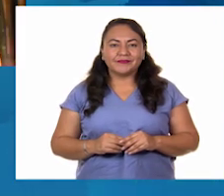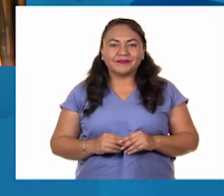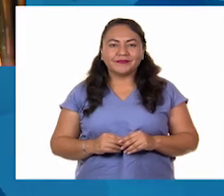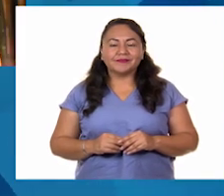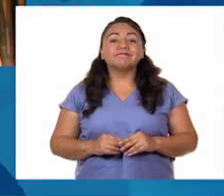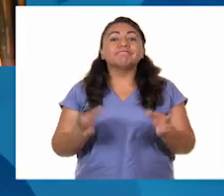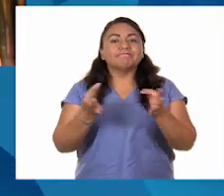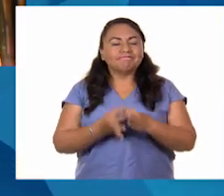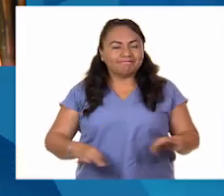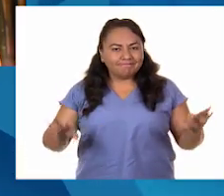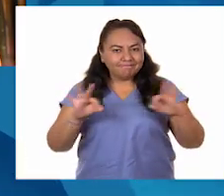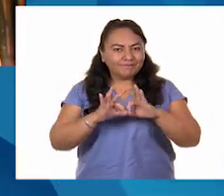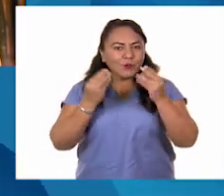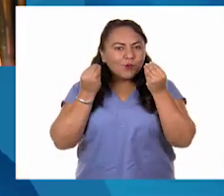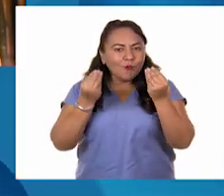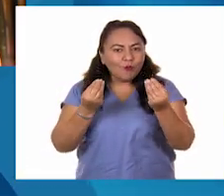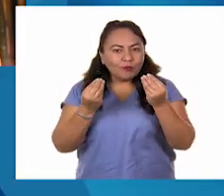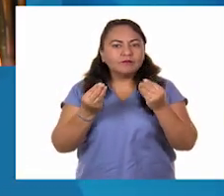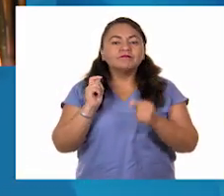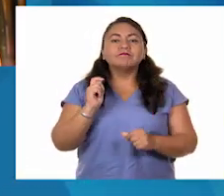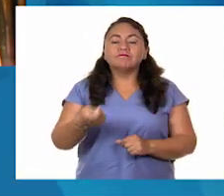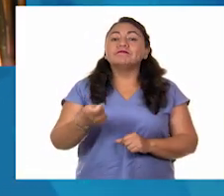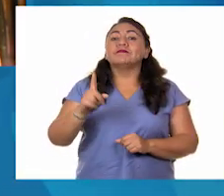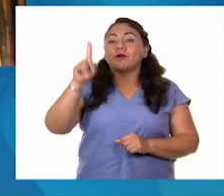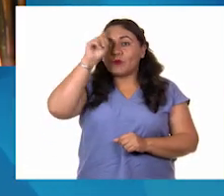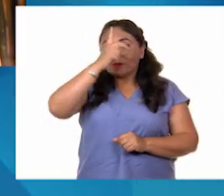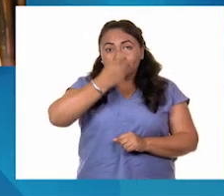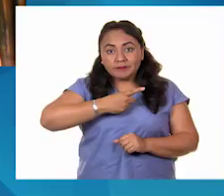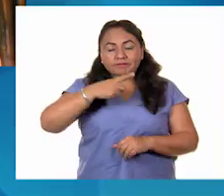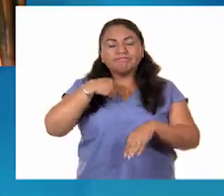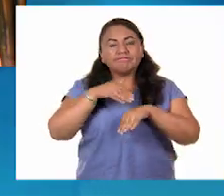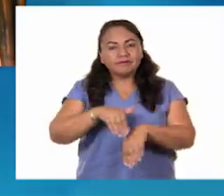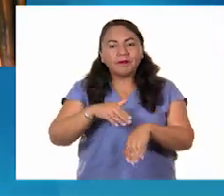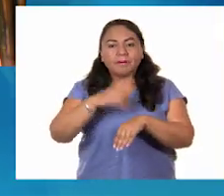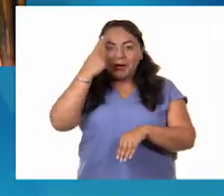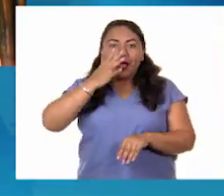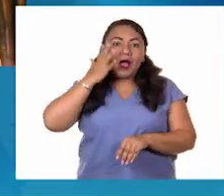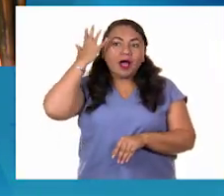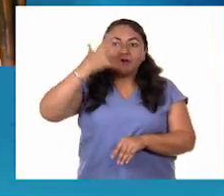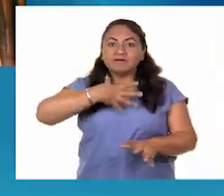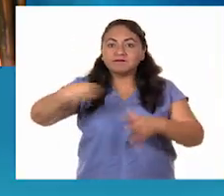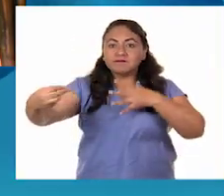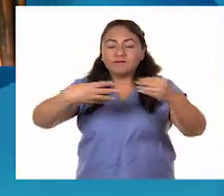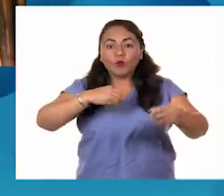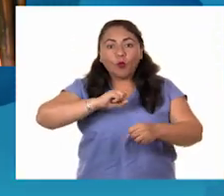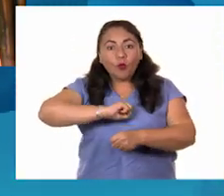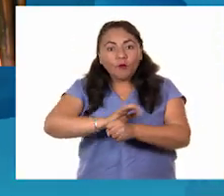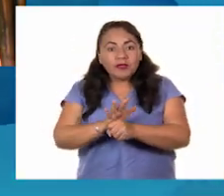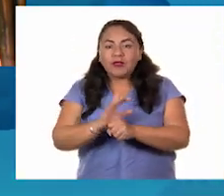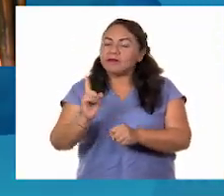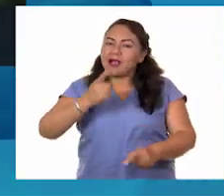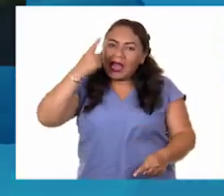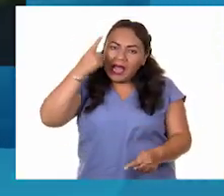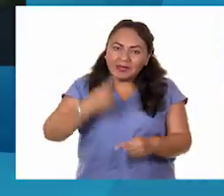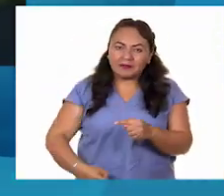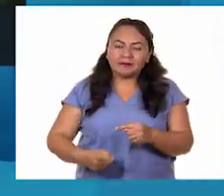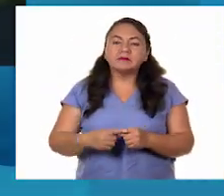Es muy importante continuar con las recomendaciones para evitar contagios de COVID.